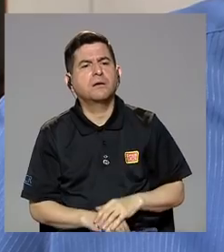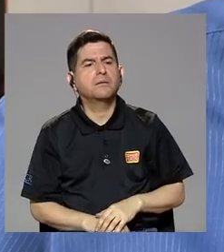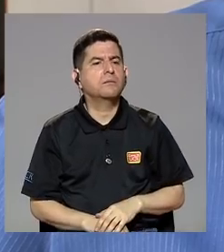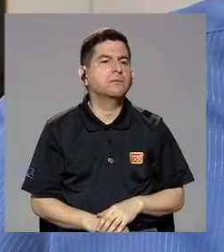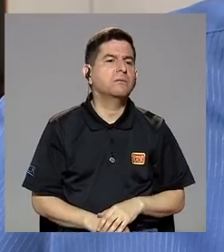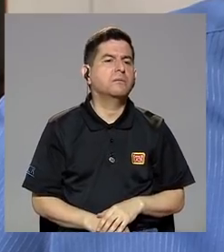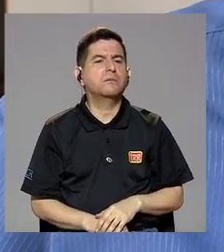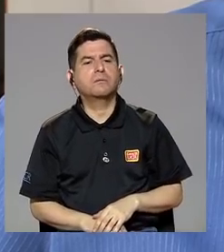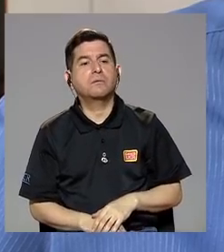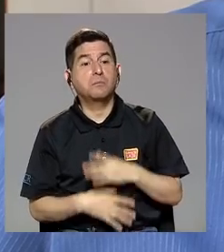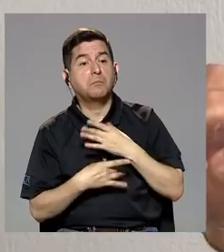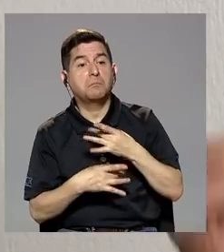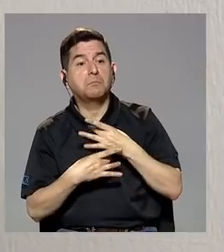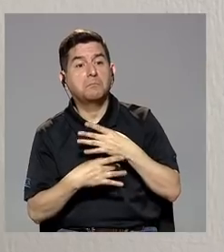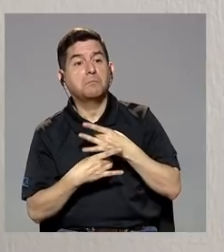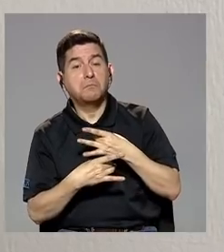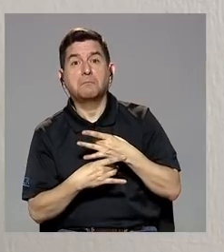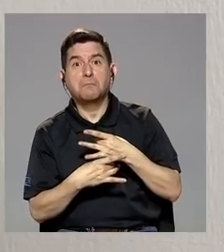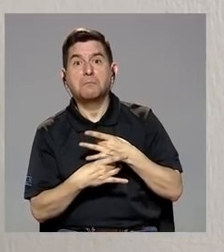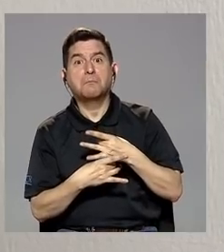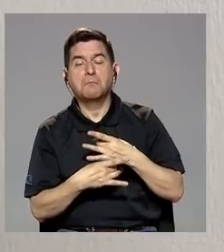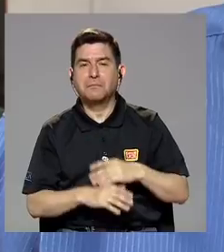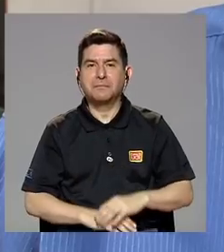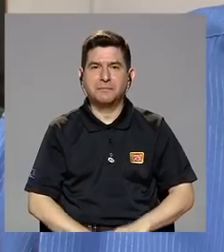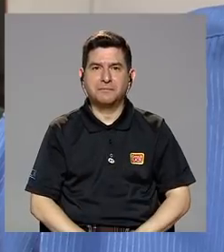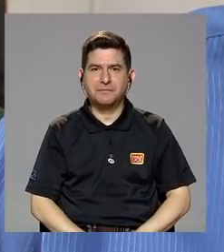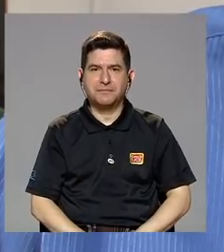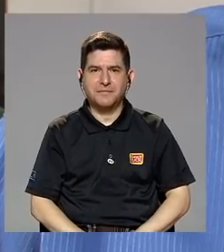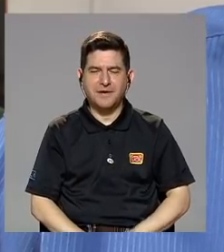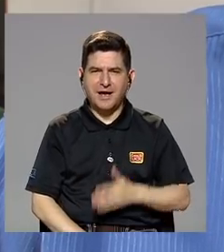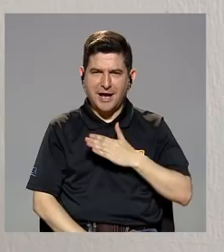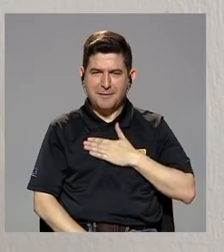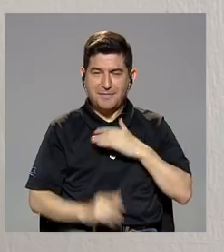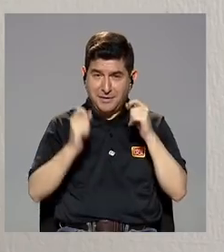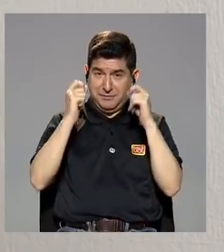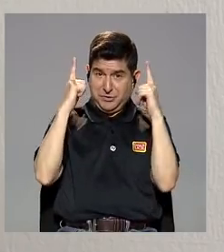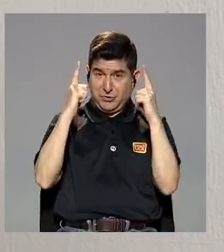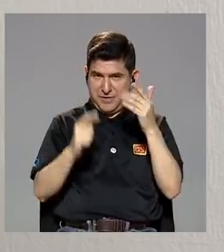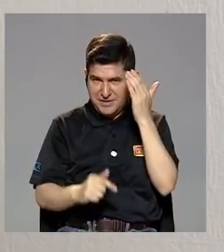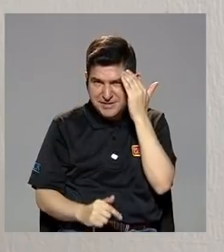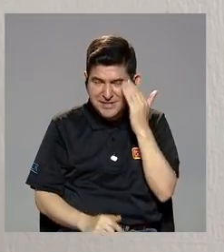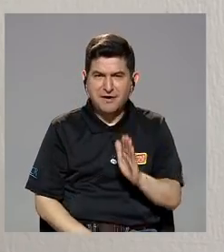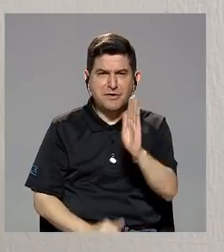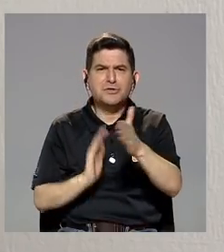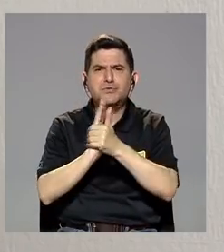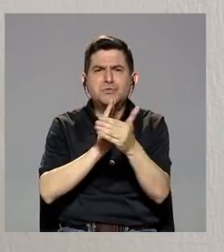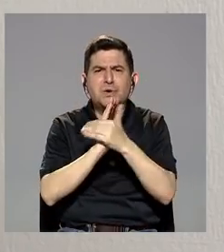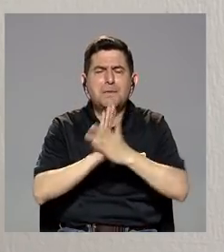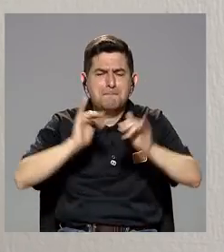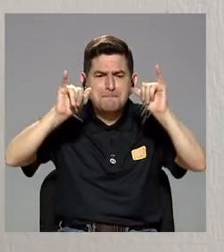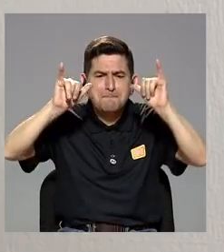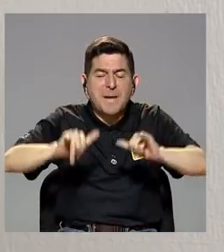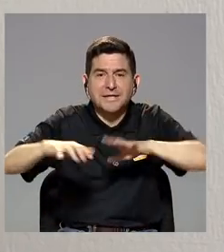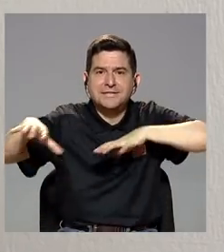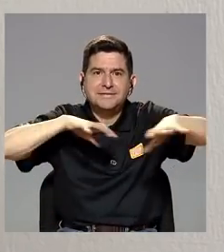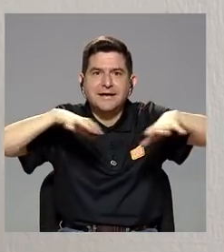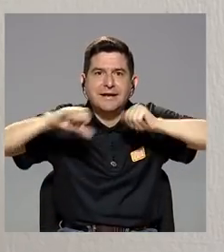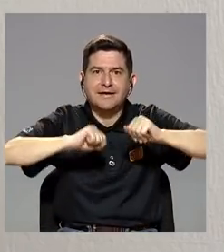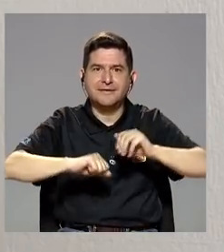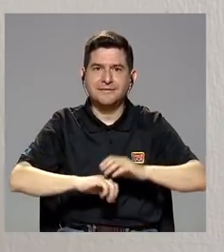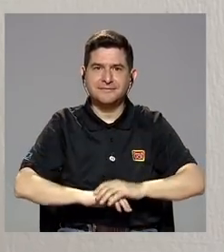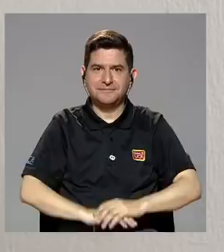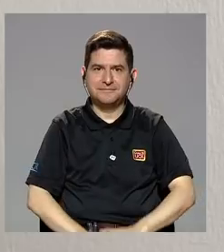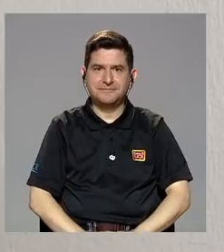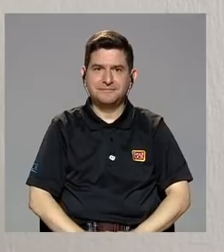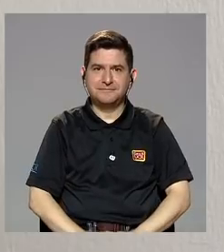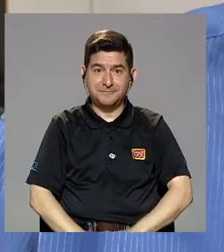es un polo atractivos y sabe que me impresiona que su capacidad para mantenerse activo